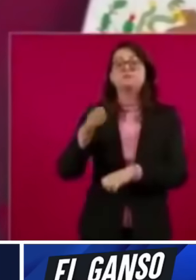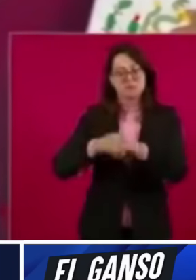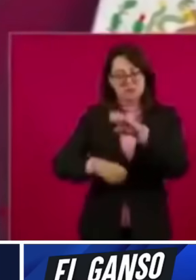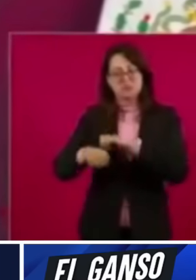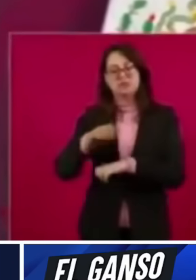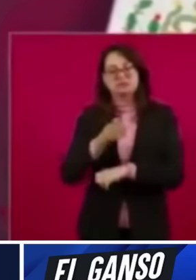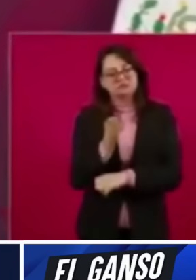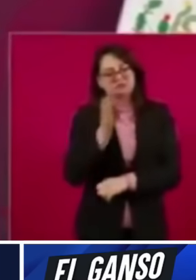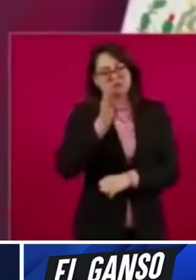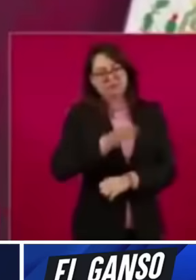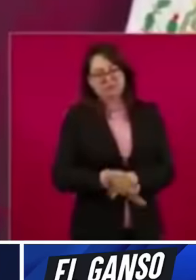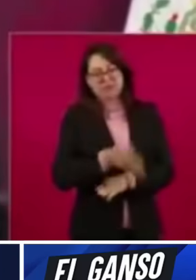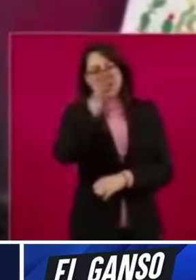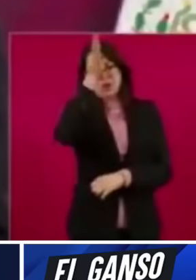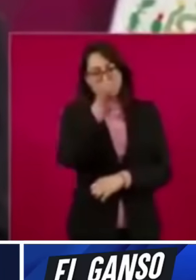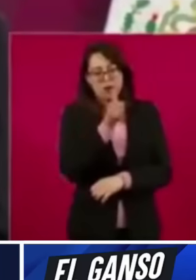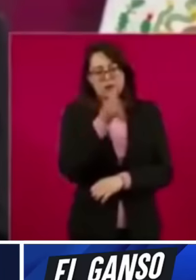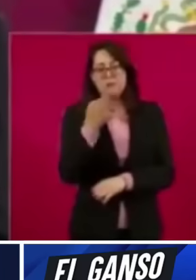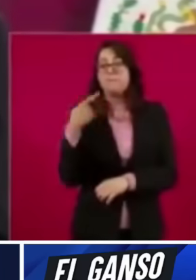Pero hubo tiempo,